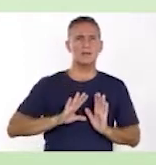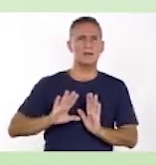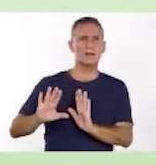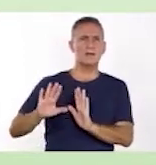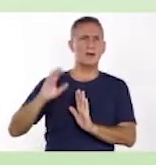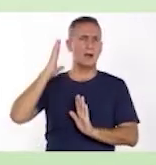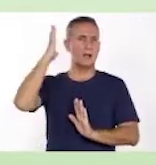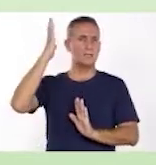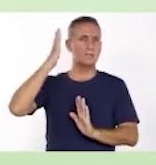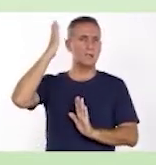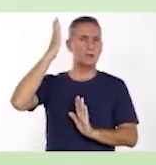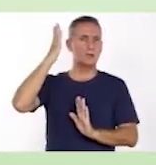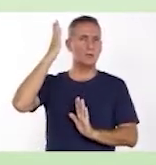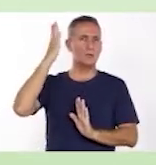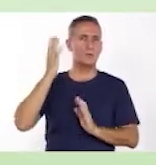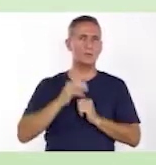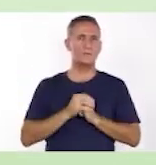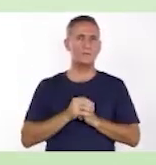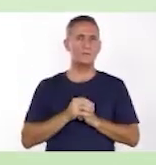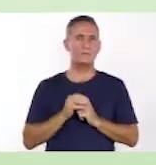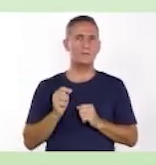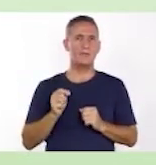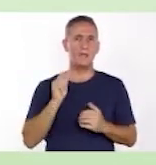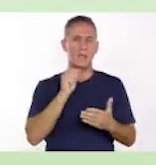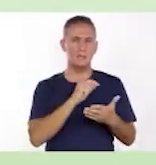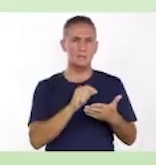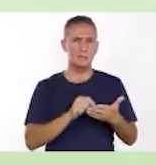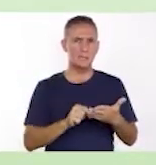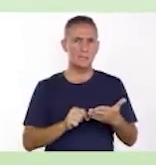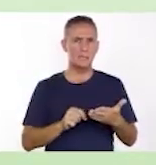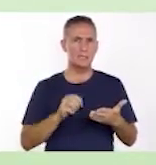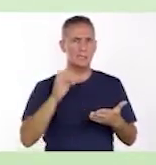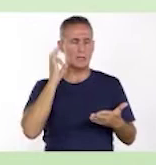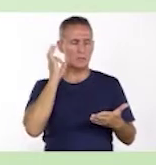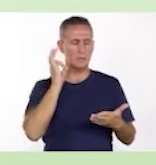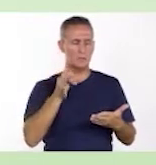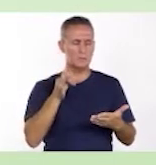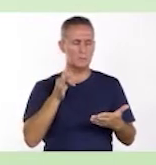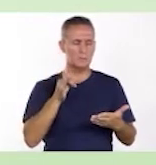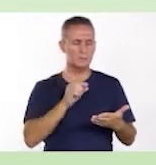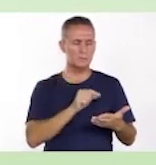lo imaginativo. Va a lo que es la razón.